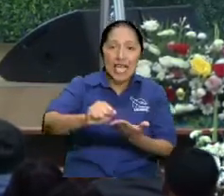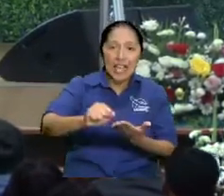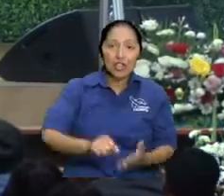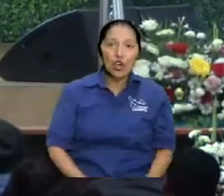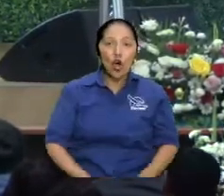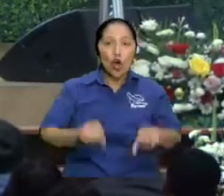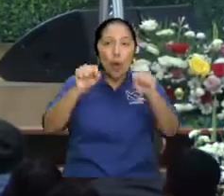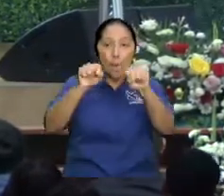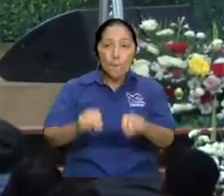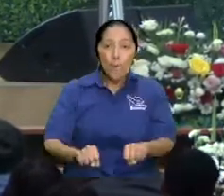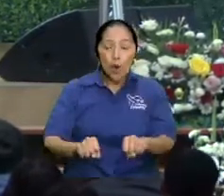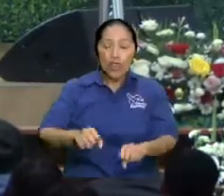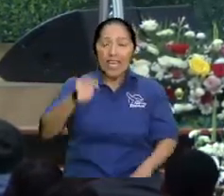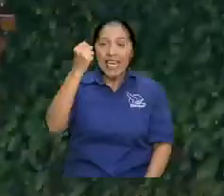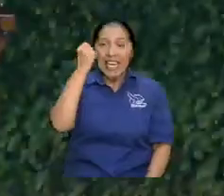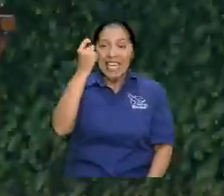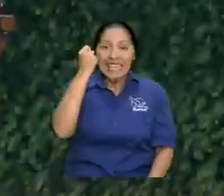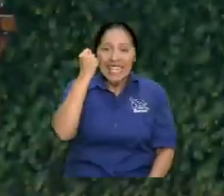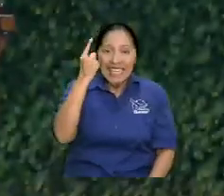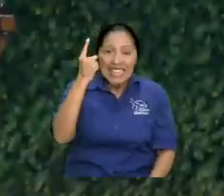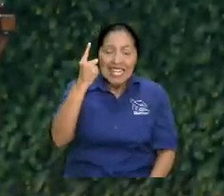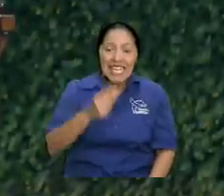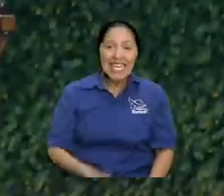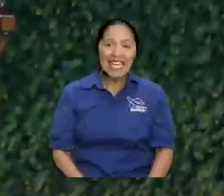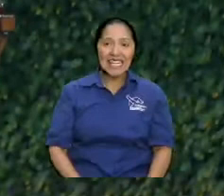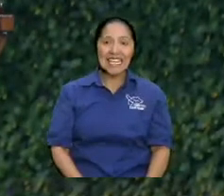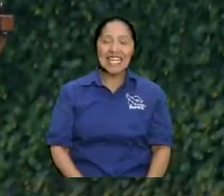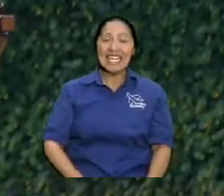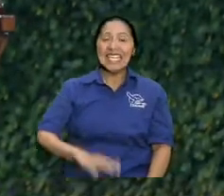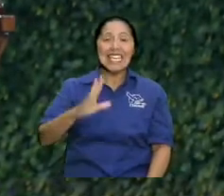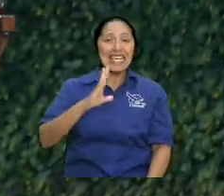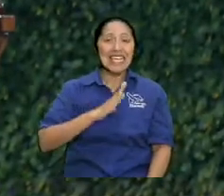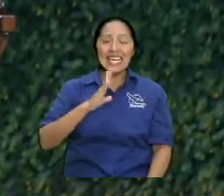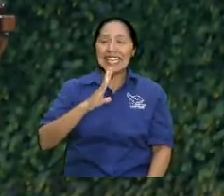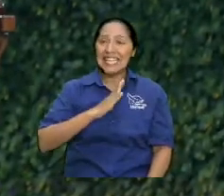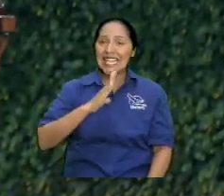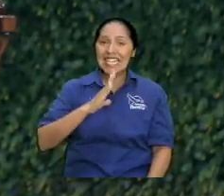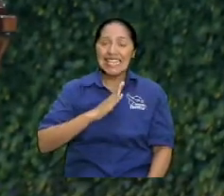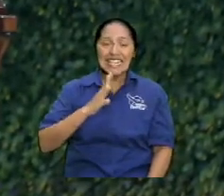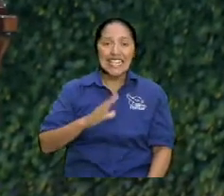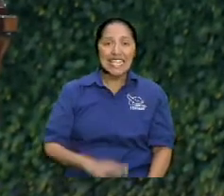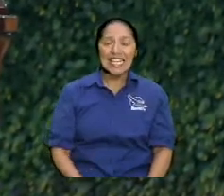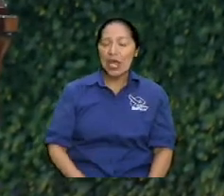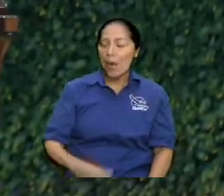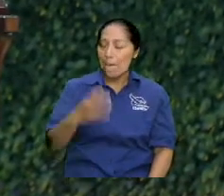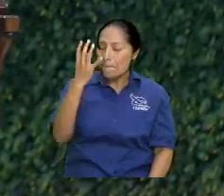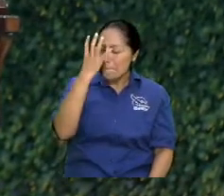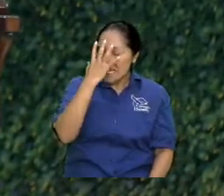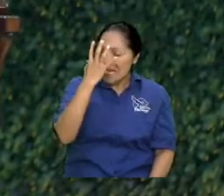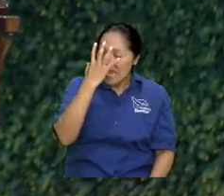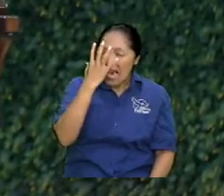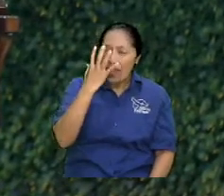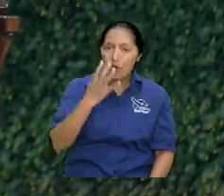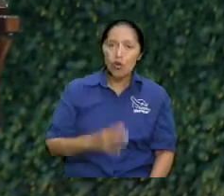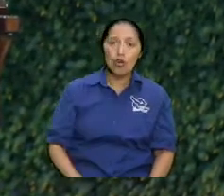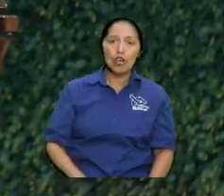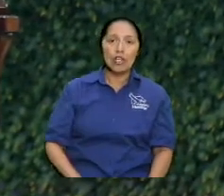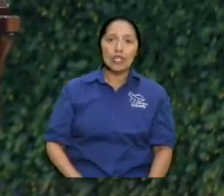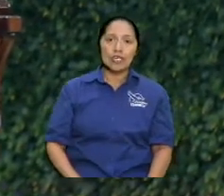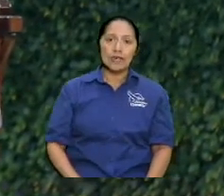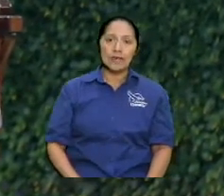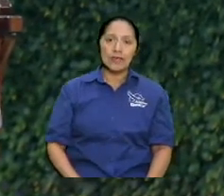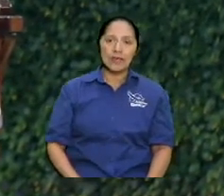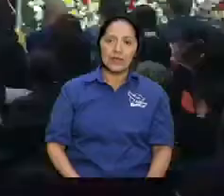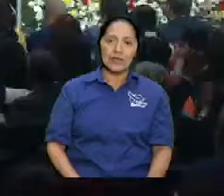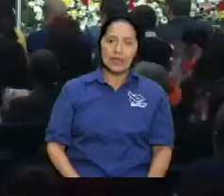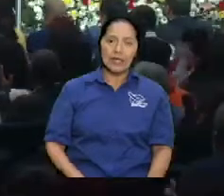abdicar de este trono mío y dejar que sea el trono de Dios mi corazón. ¿Cuánto le dan un